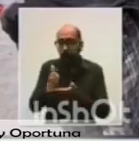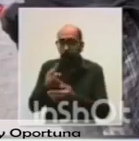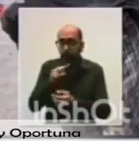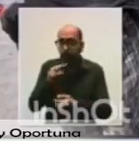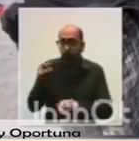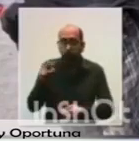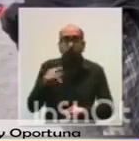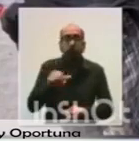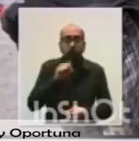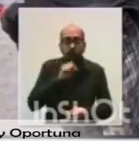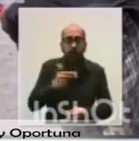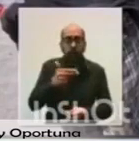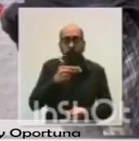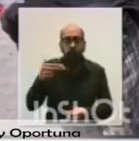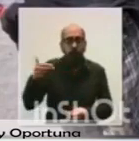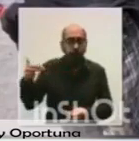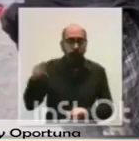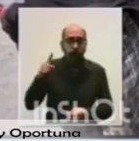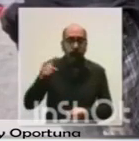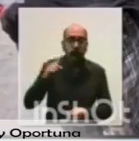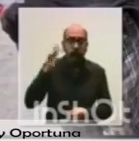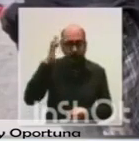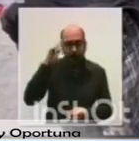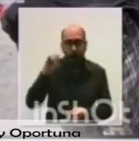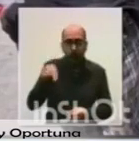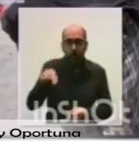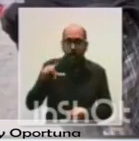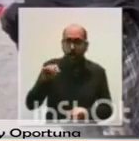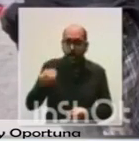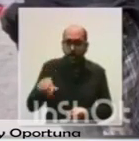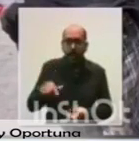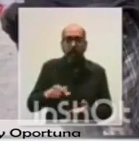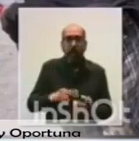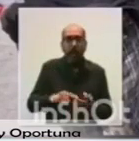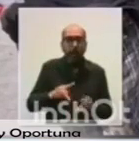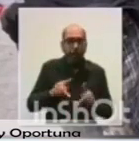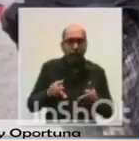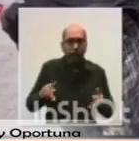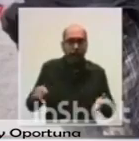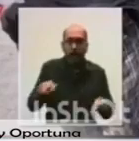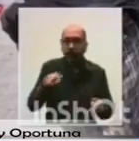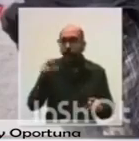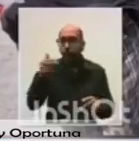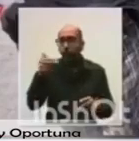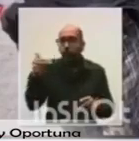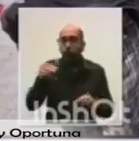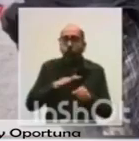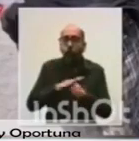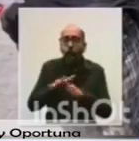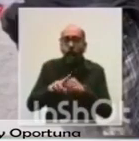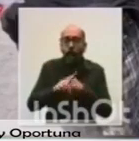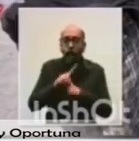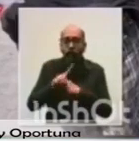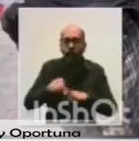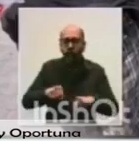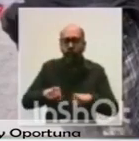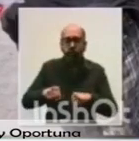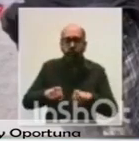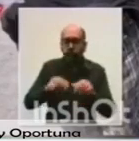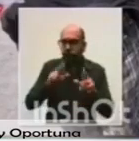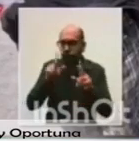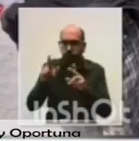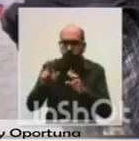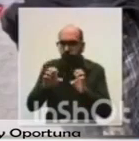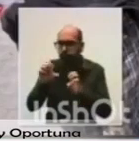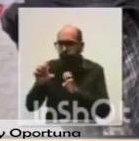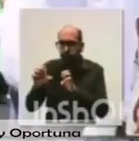propios hoteles de San Juan de Lima y de toda la costera para levantar los daños y las acciones que se